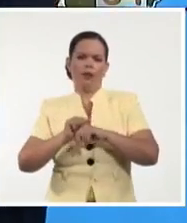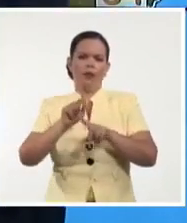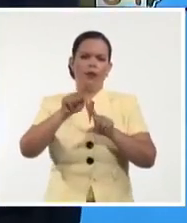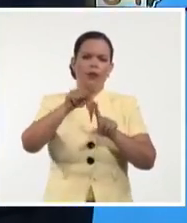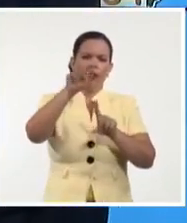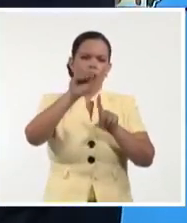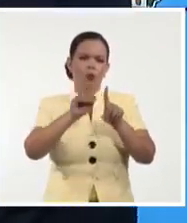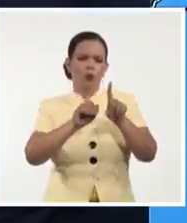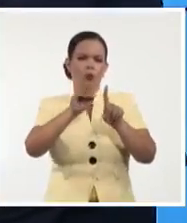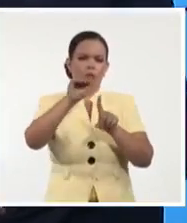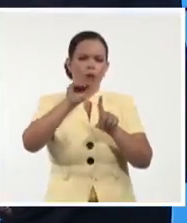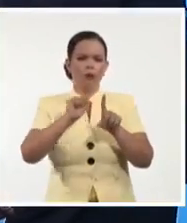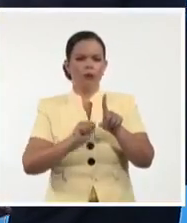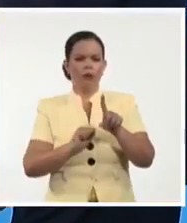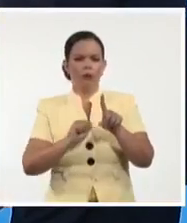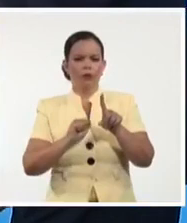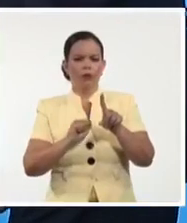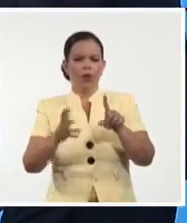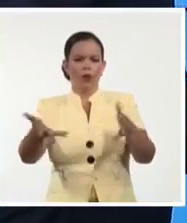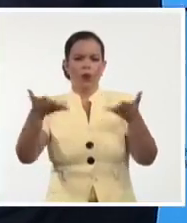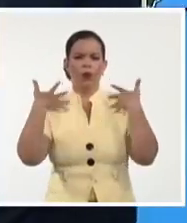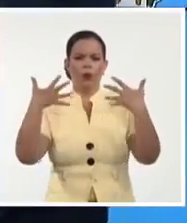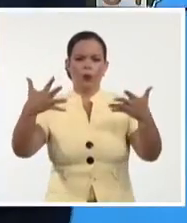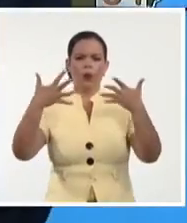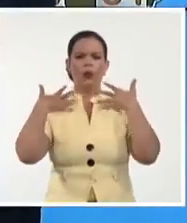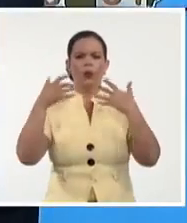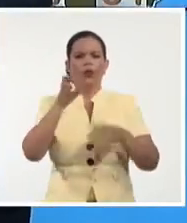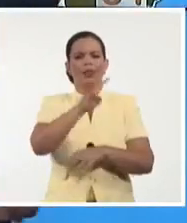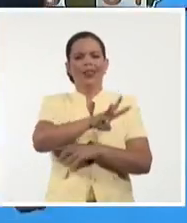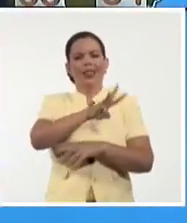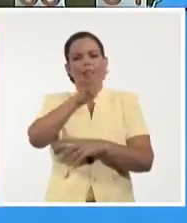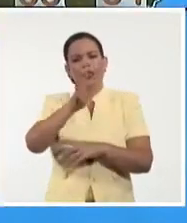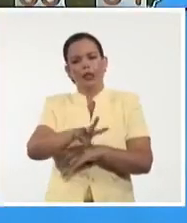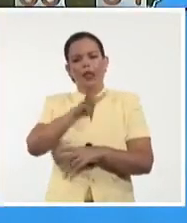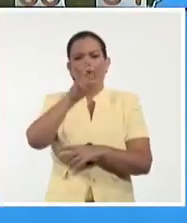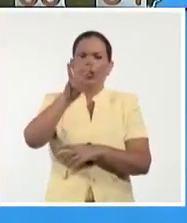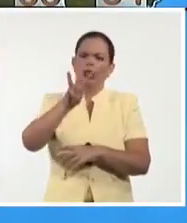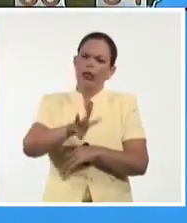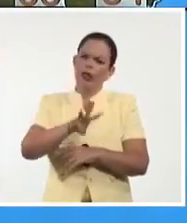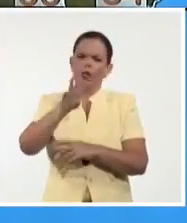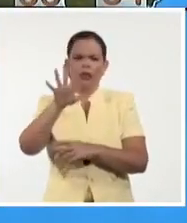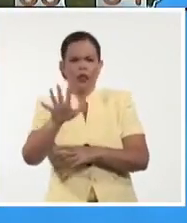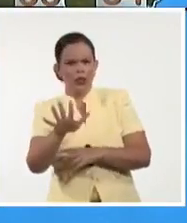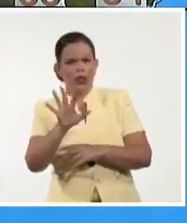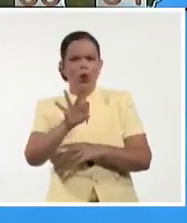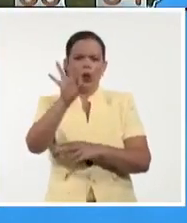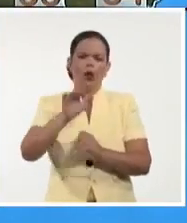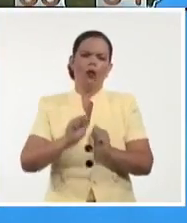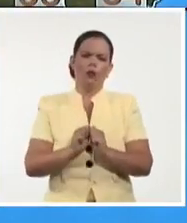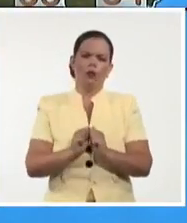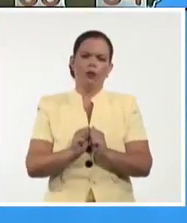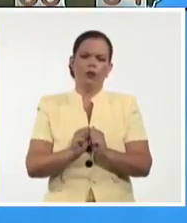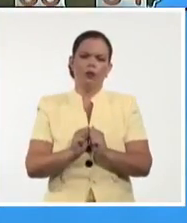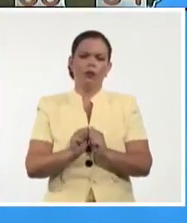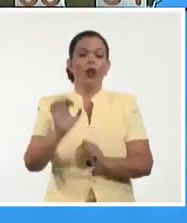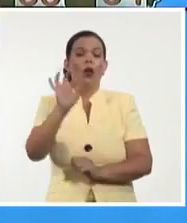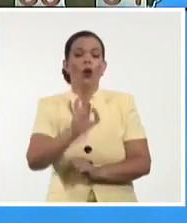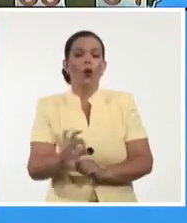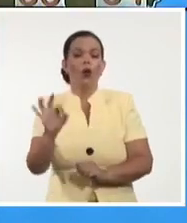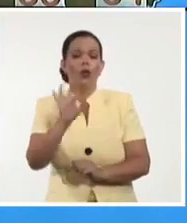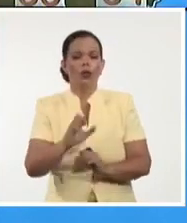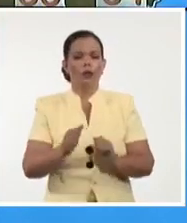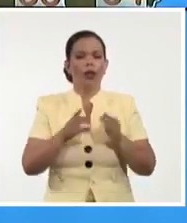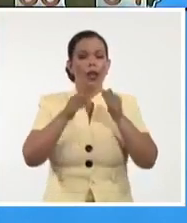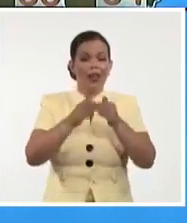las máximas desde 33 y hasta 35 grados celsius para lo que se alcanzará en el suroriental que el asma pudiera tener 35